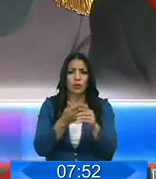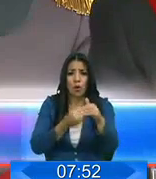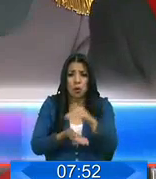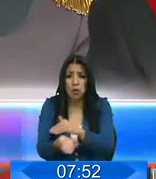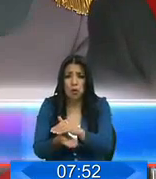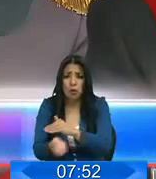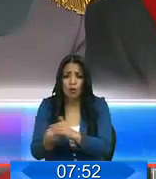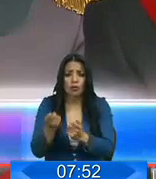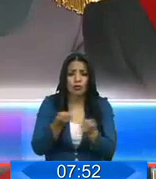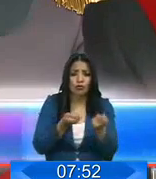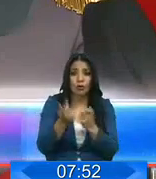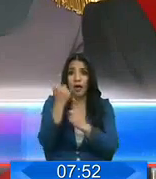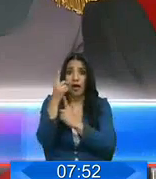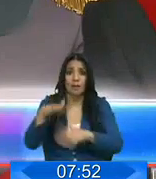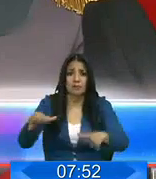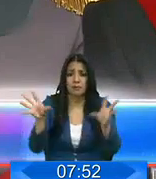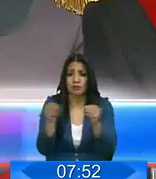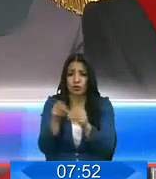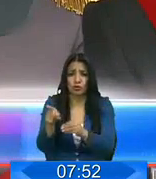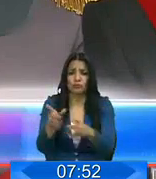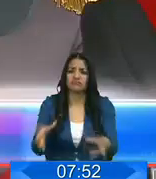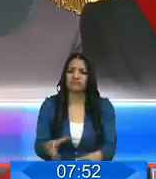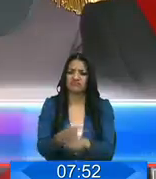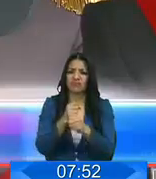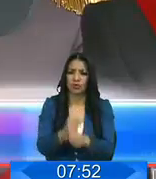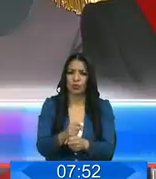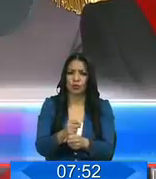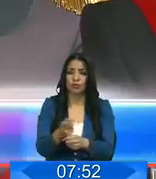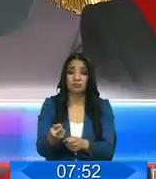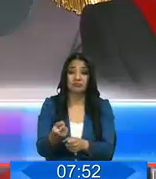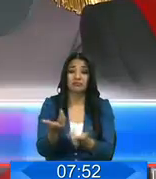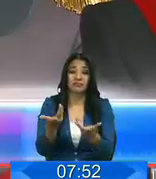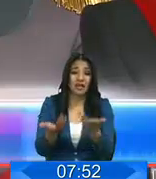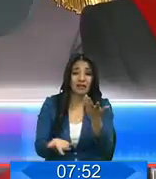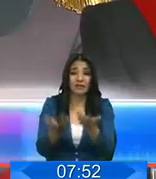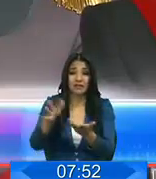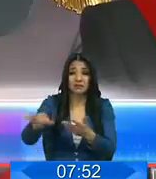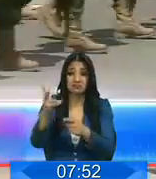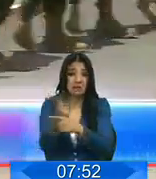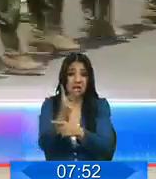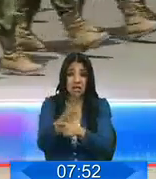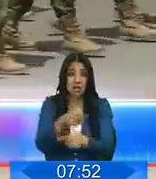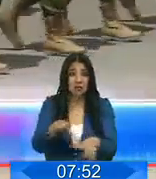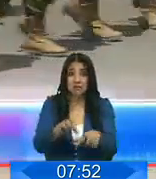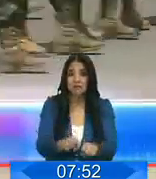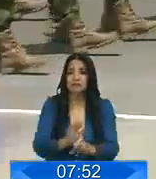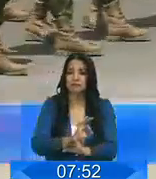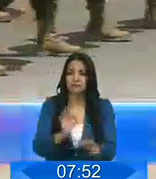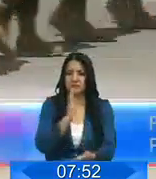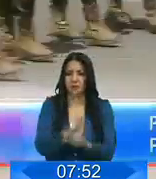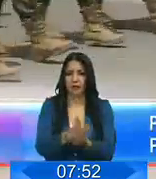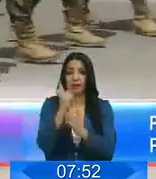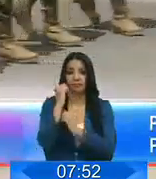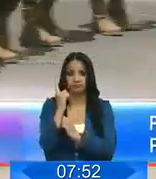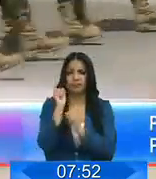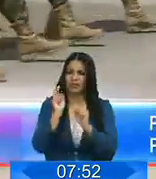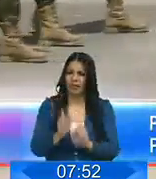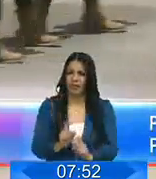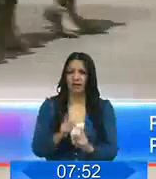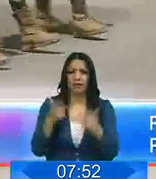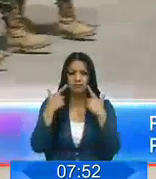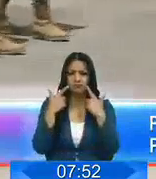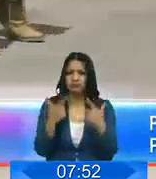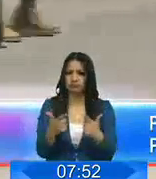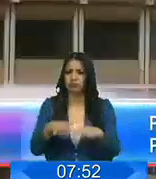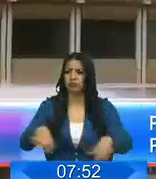control de armas para asegurar que el territorio no caiga en manos de la delincuencia. Que las Fuerzas Armadas deben responder a las necesidades